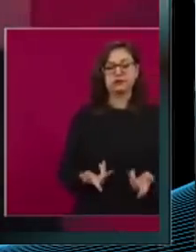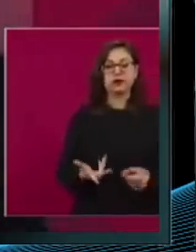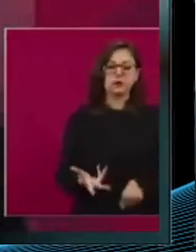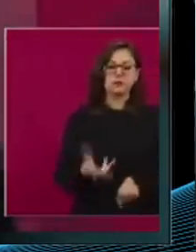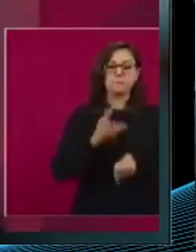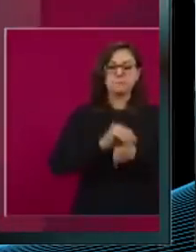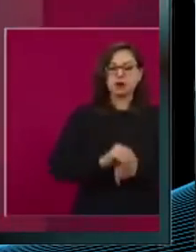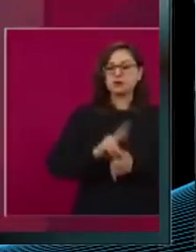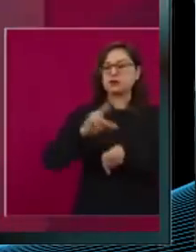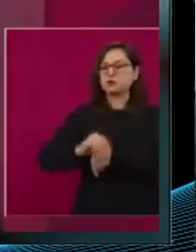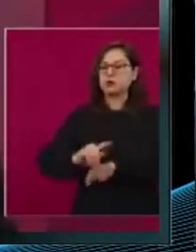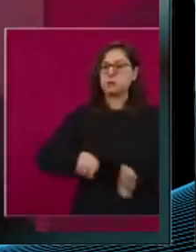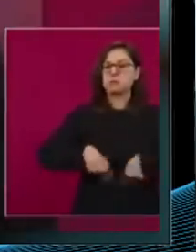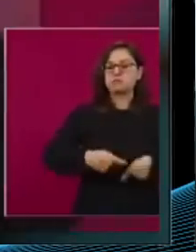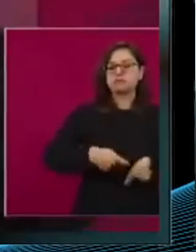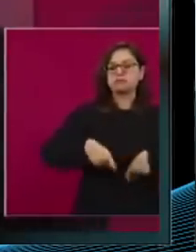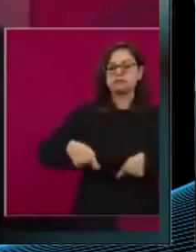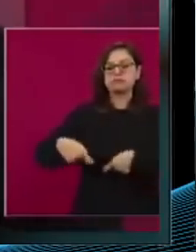concesiones, incluso